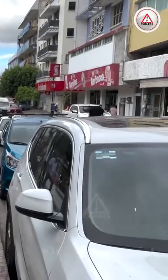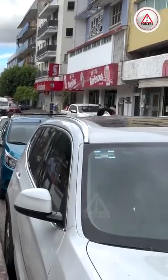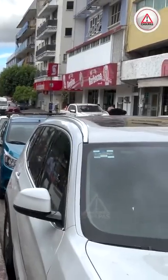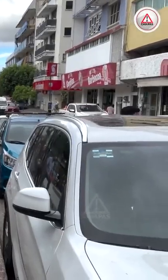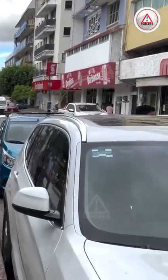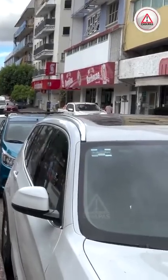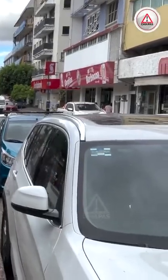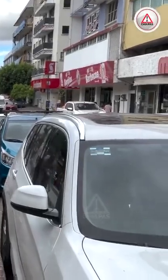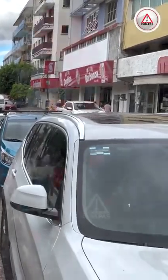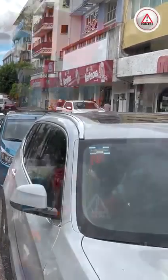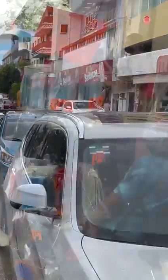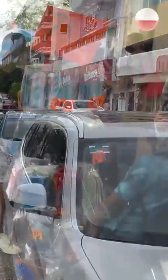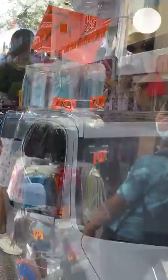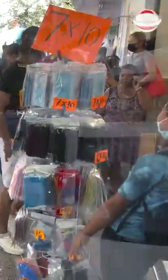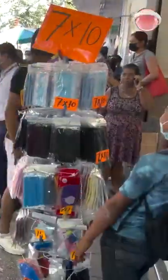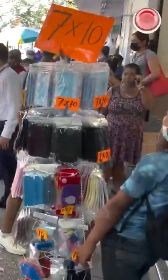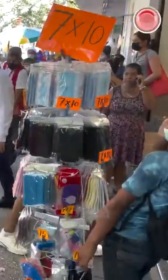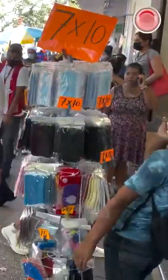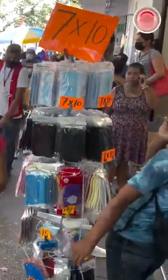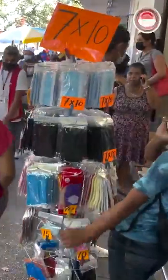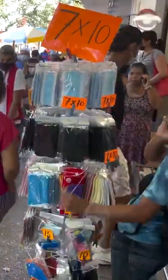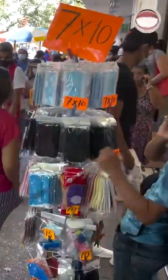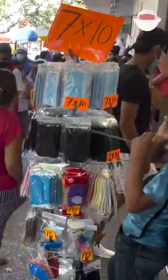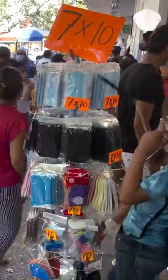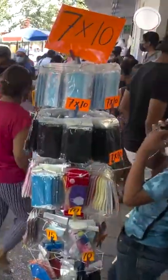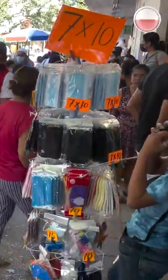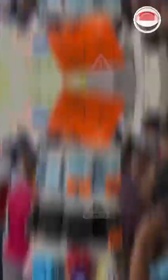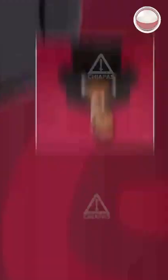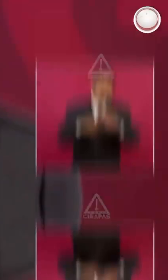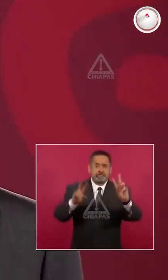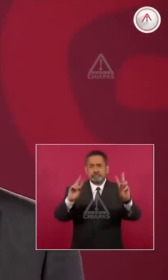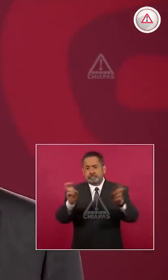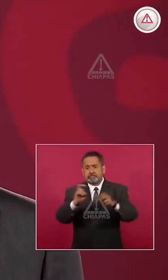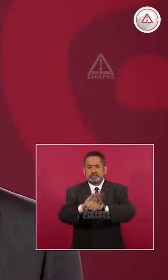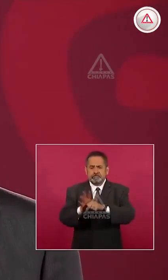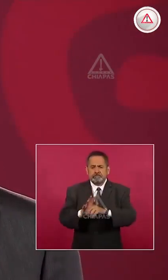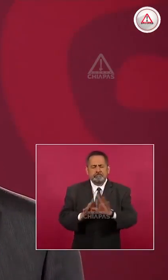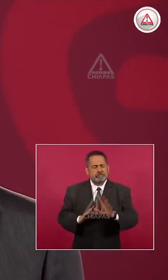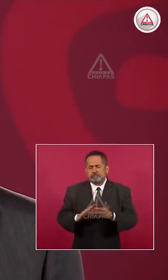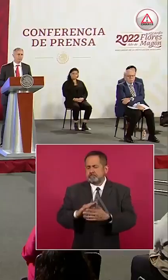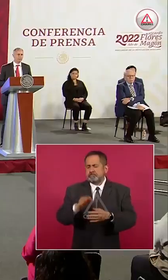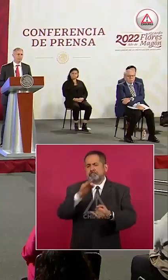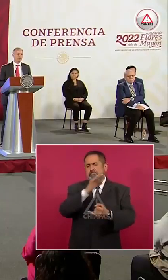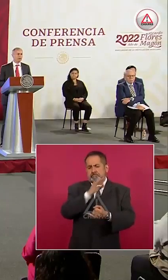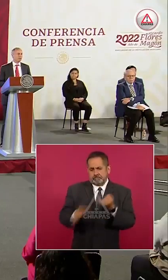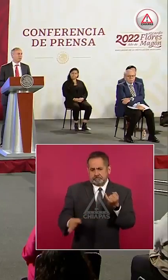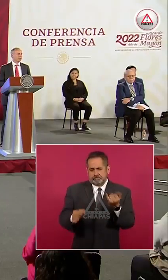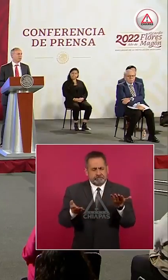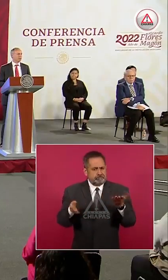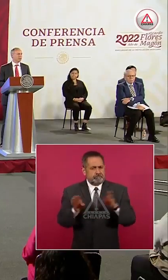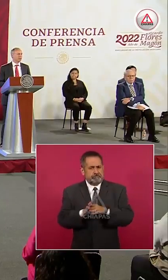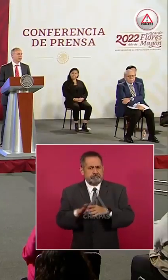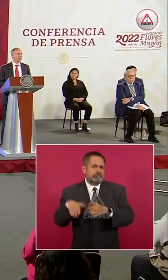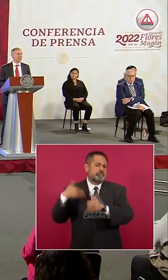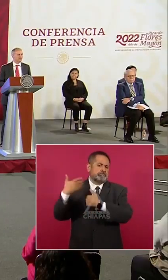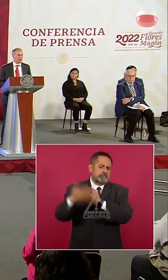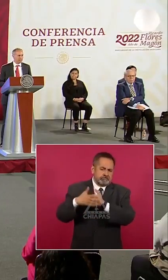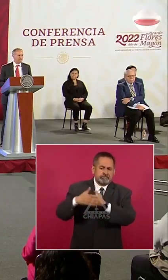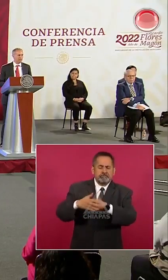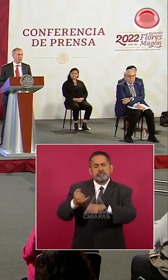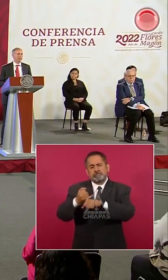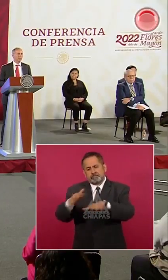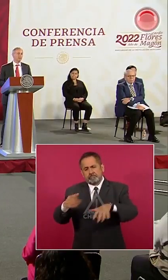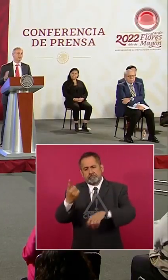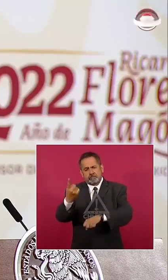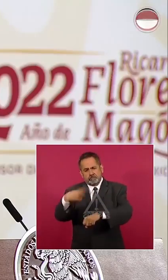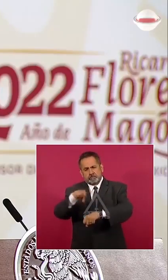último anuncio, la dependencia determinó que las 32 entidades federativas del país permanecerían en semáforo verde,